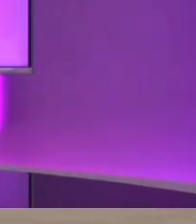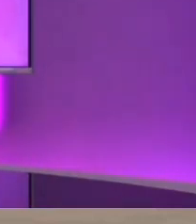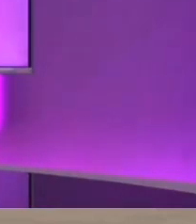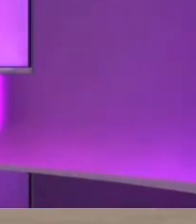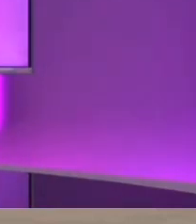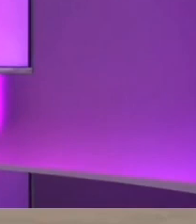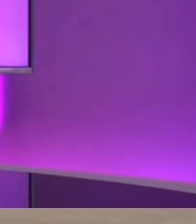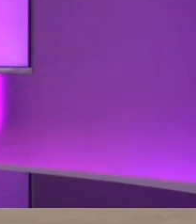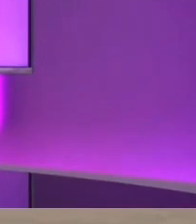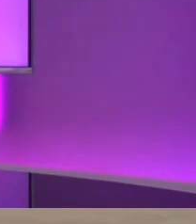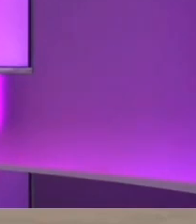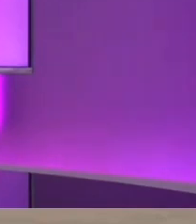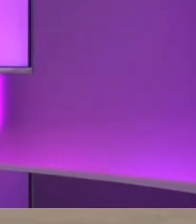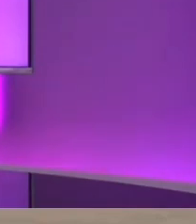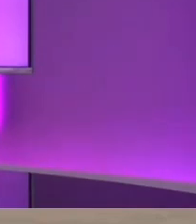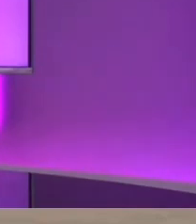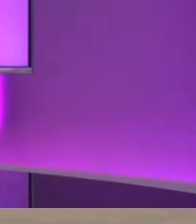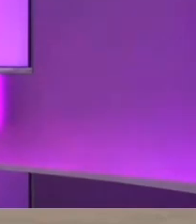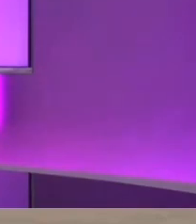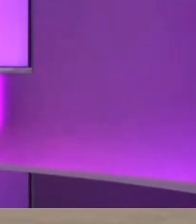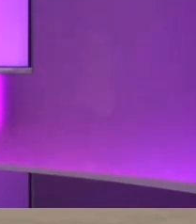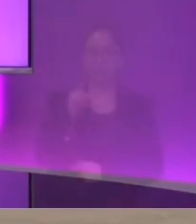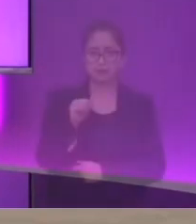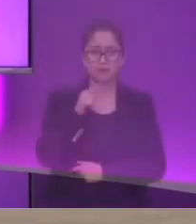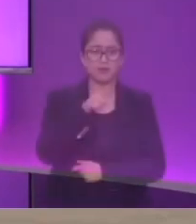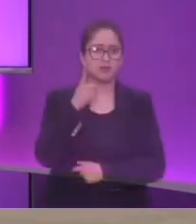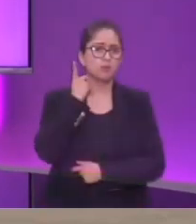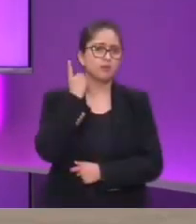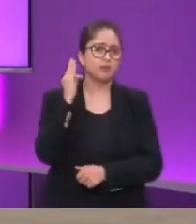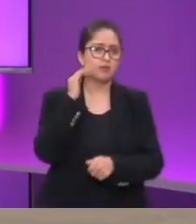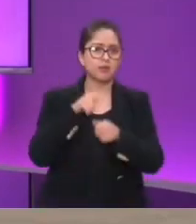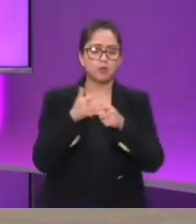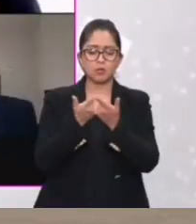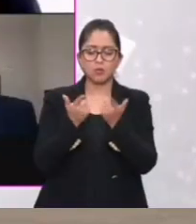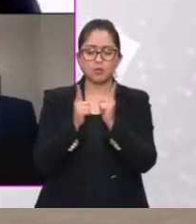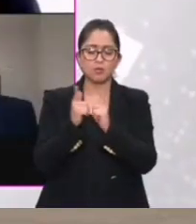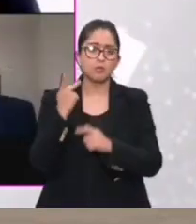Gómez, diputada federal del Partido Verde Ecologista, hasta por un minuto.